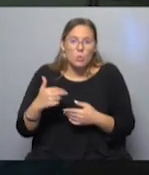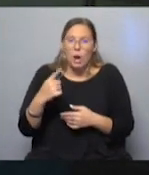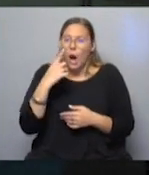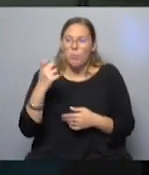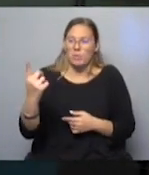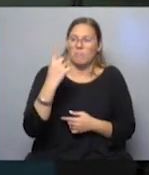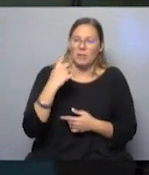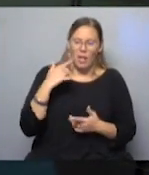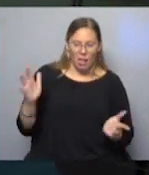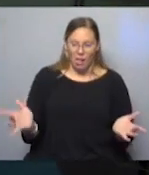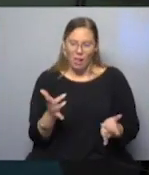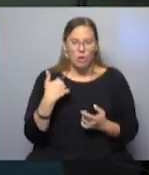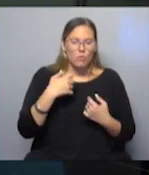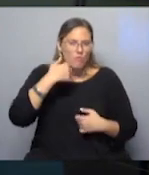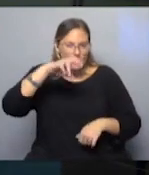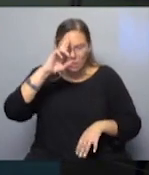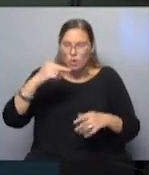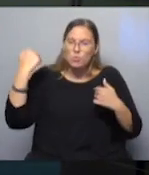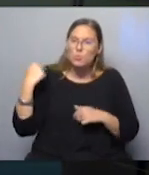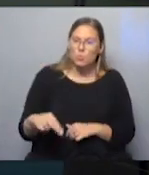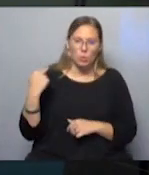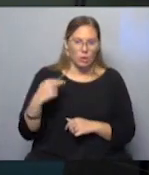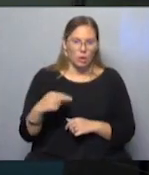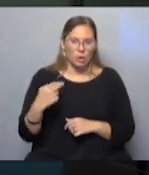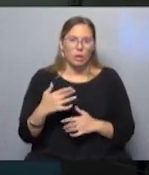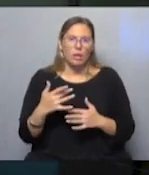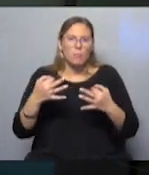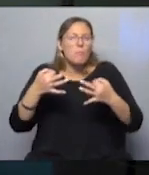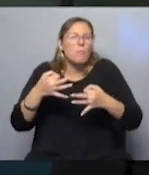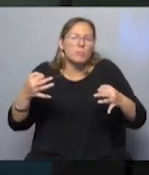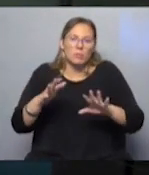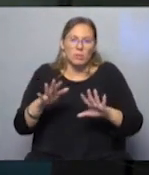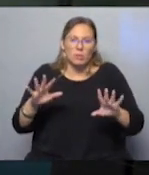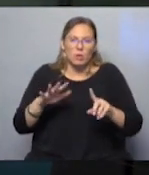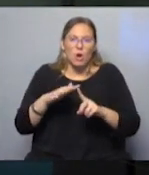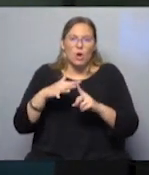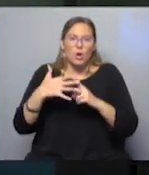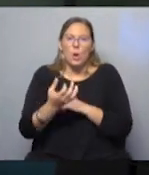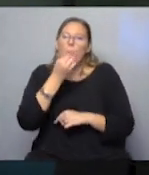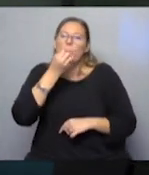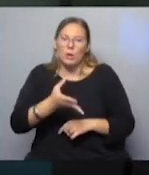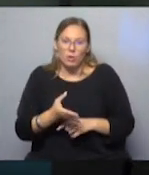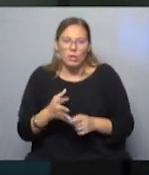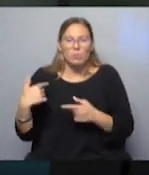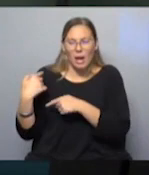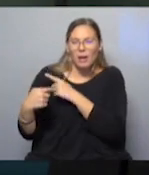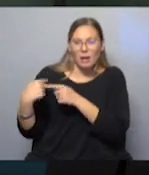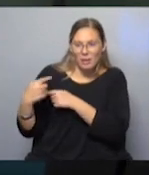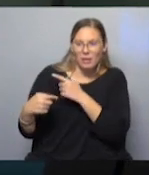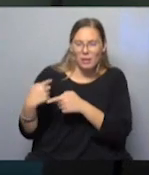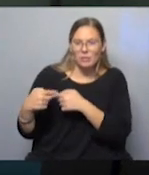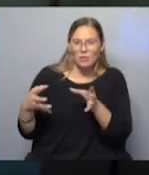hombre nunca me faltaron el respeto no maravilloso fue estaba rodeada de los mejores no una generación